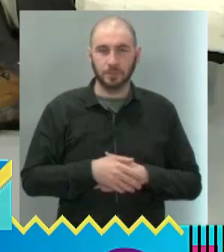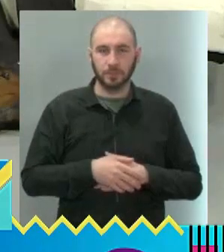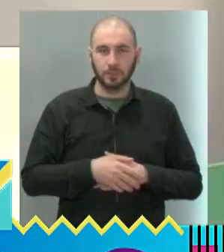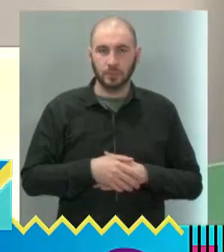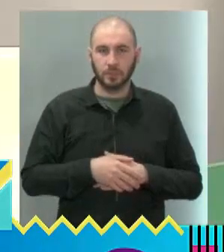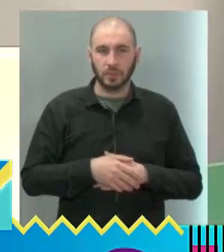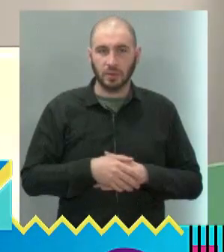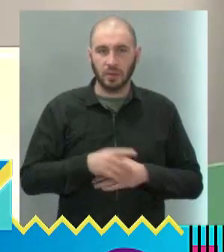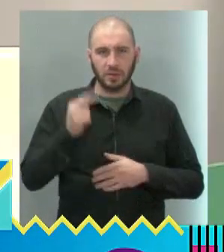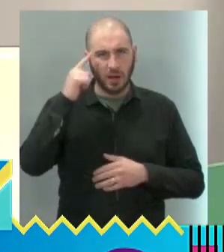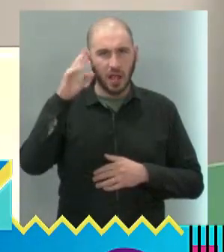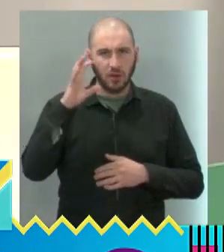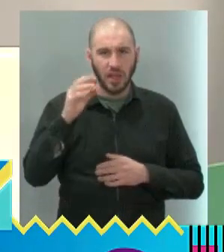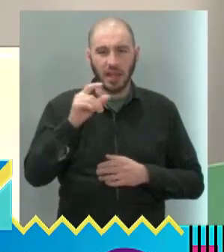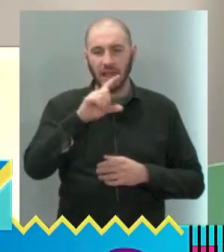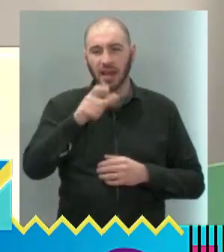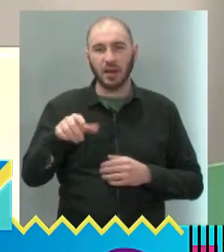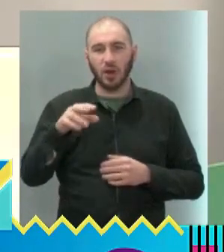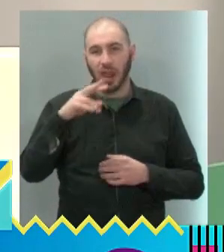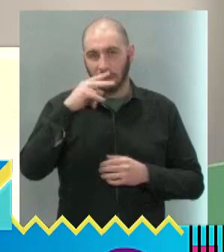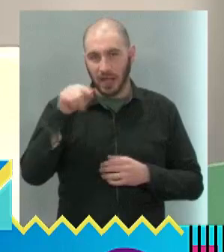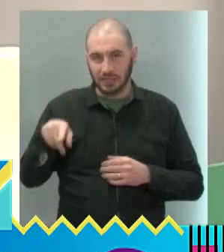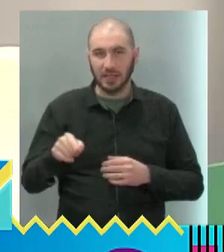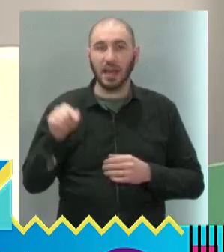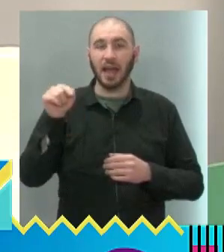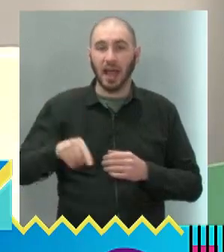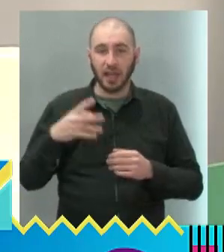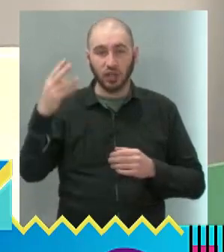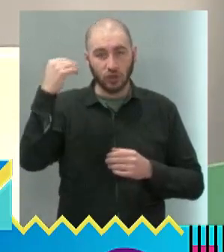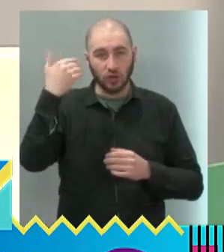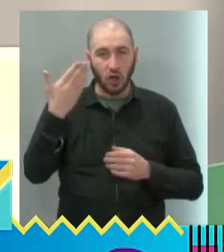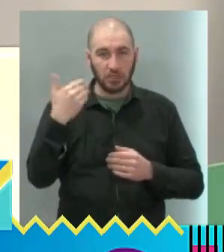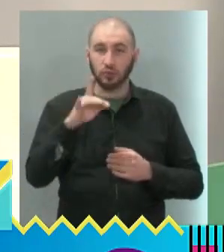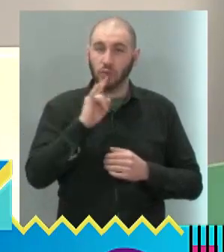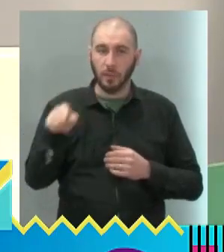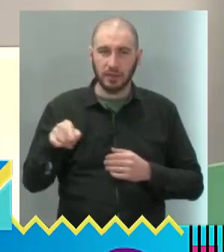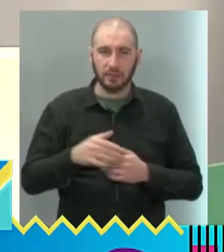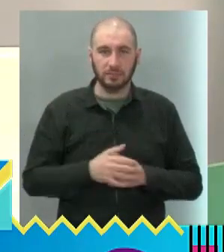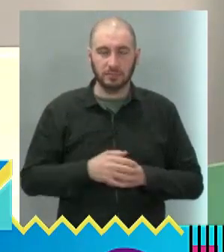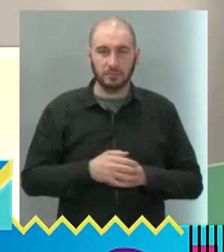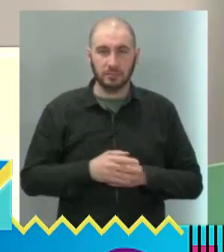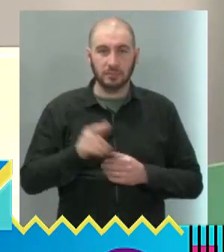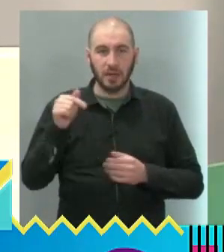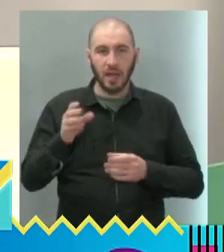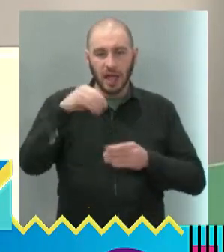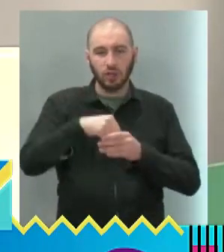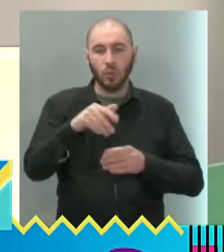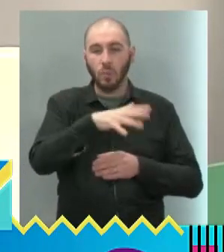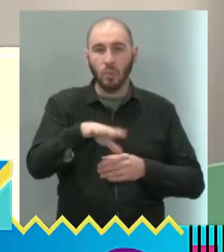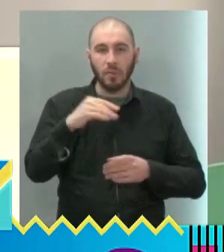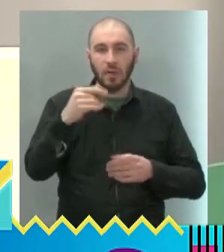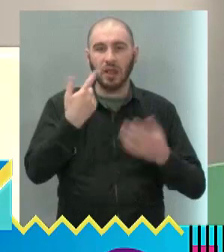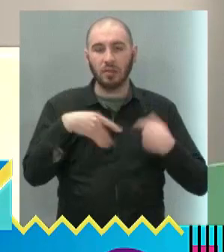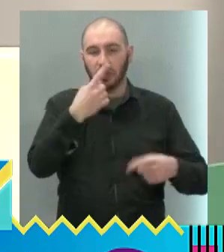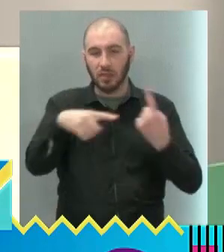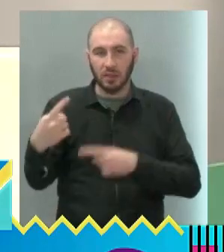No tenemos que olvidarnos que el Río de la Plata, donde se produce el Congreso de Tucumán, está constituido por pueblos de diferentes